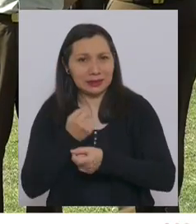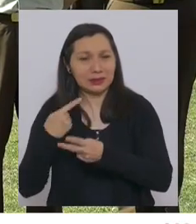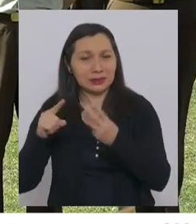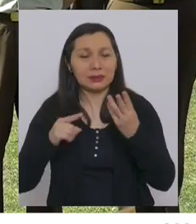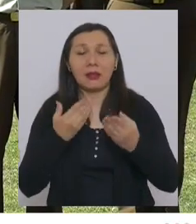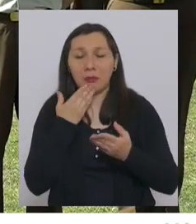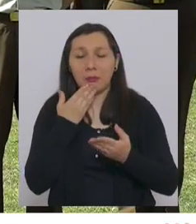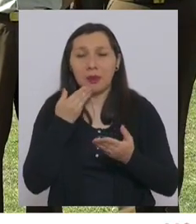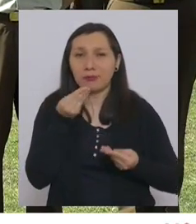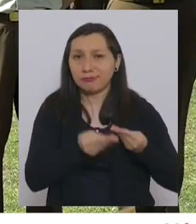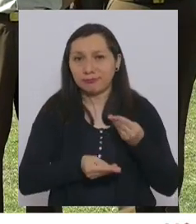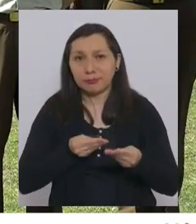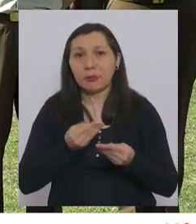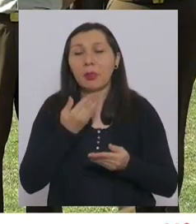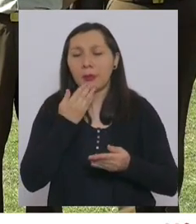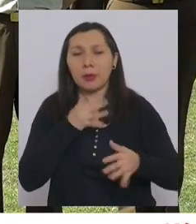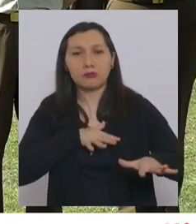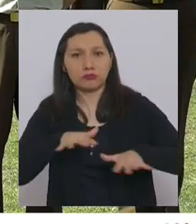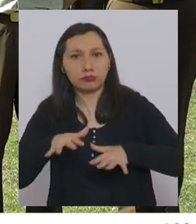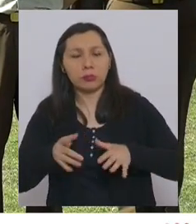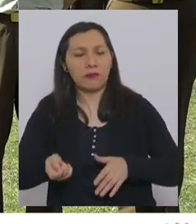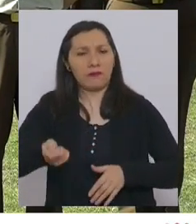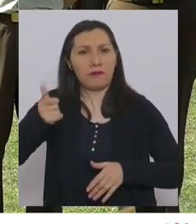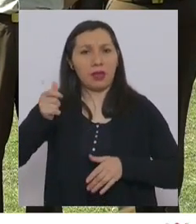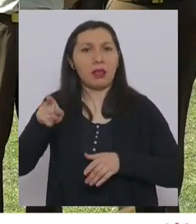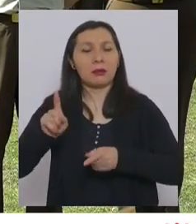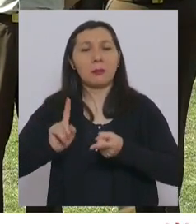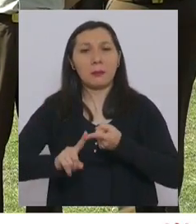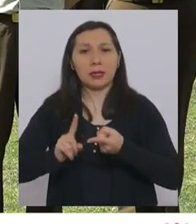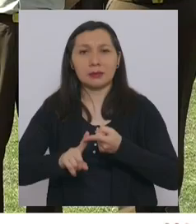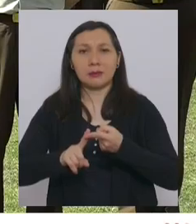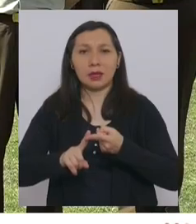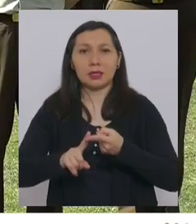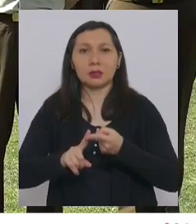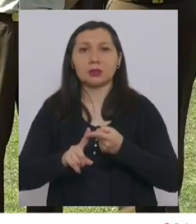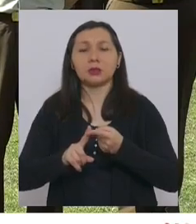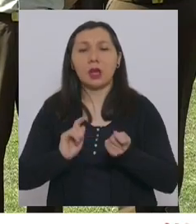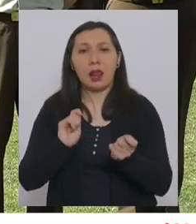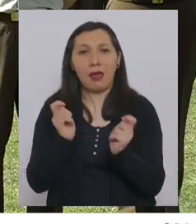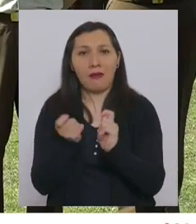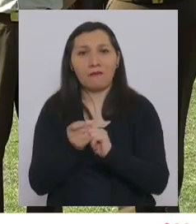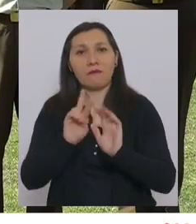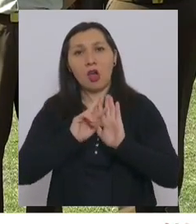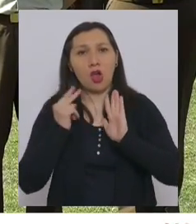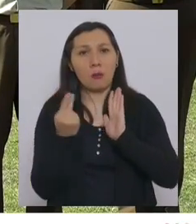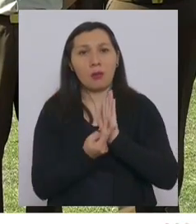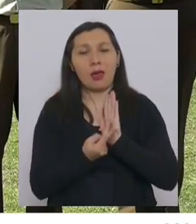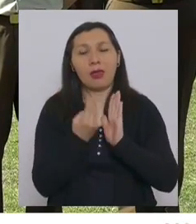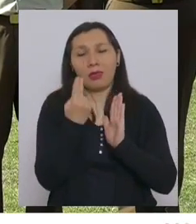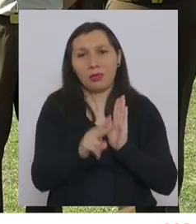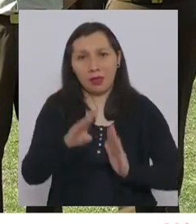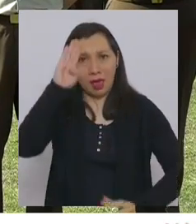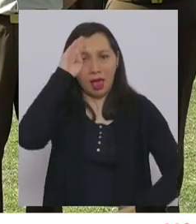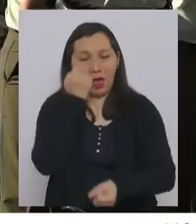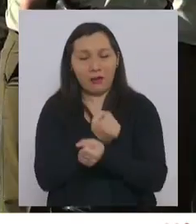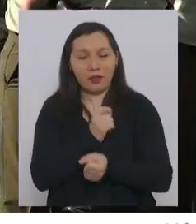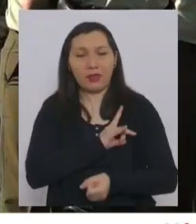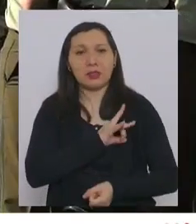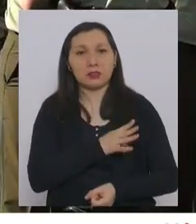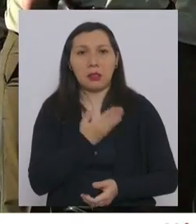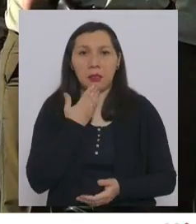supuesto, la activa y valiosa participación en su propia reforma de la propia institución de Carabineros de